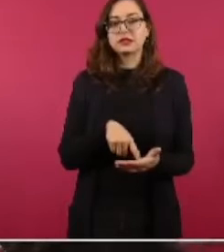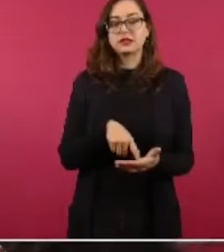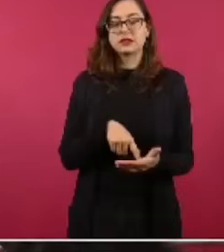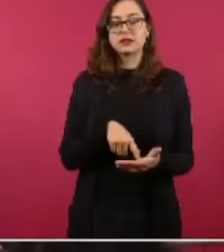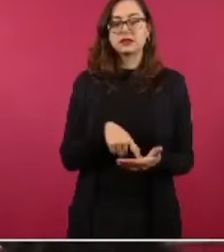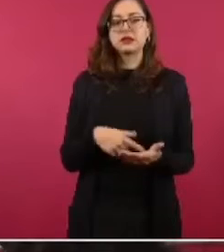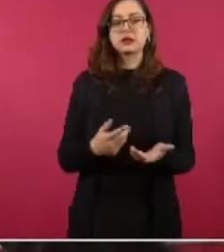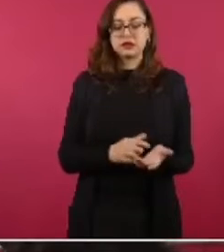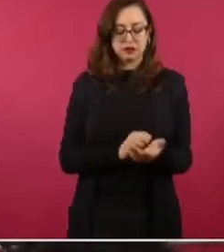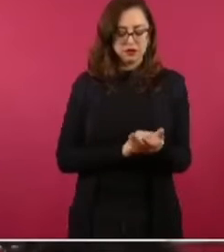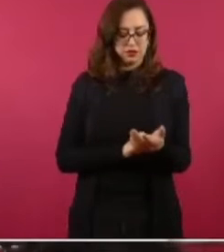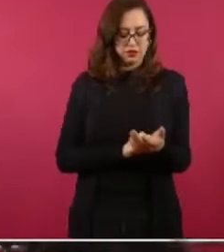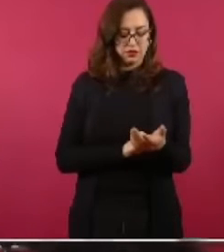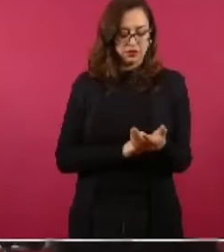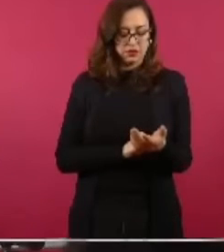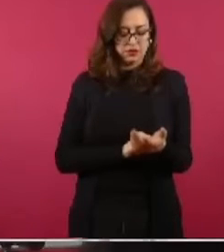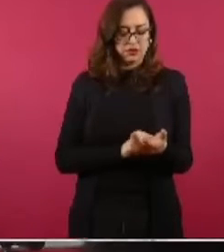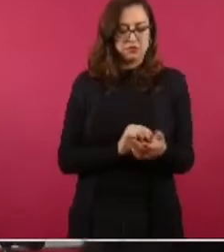pequeño,